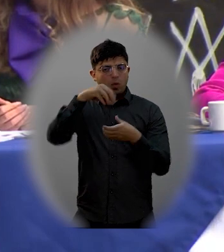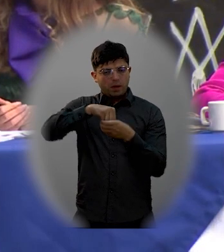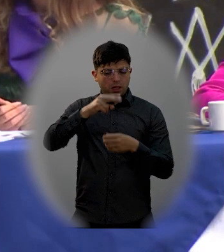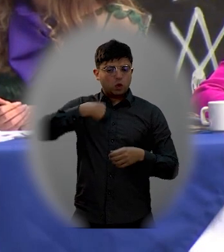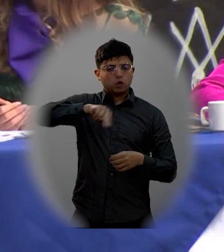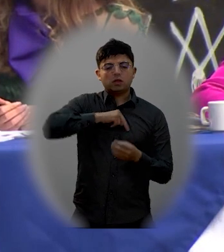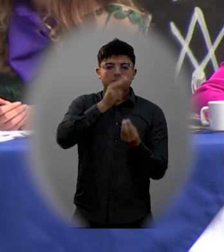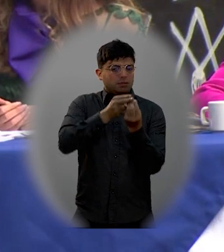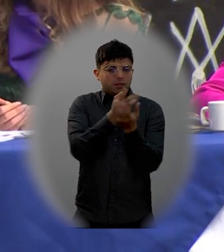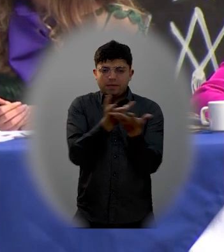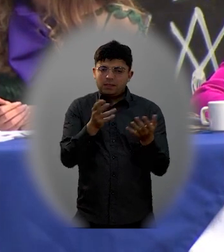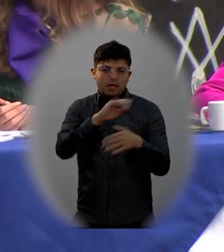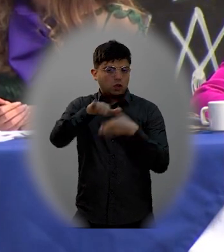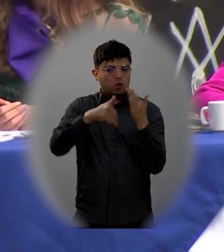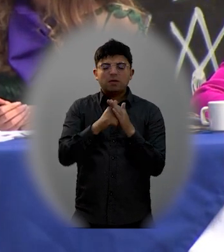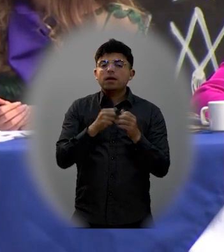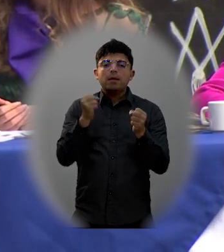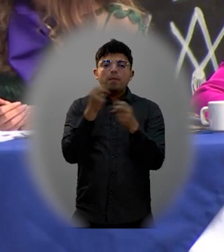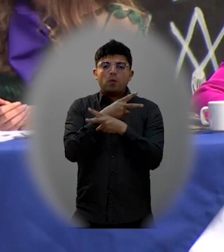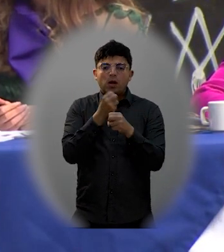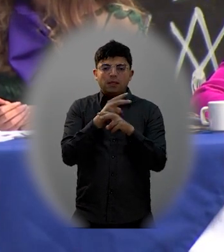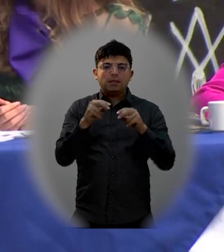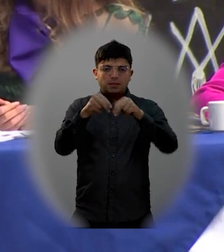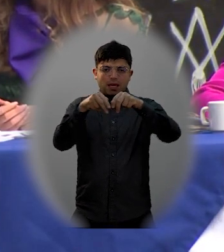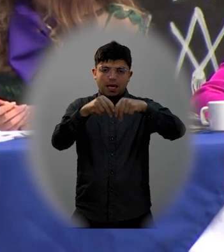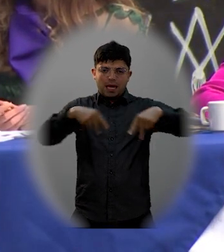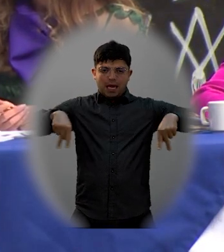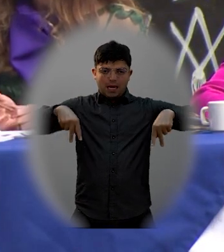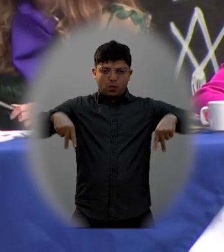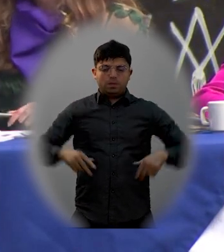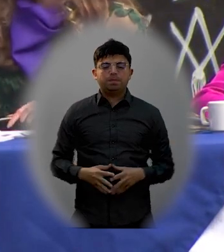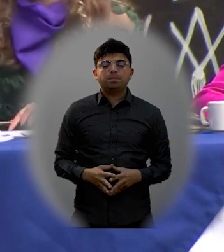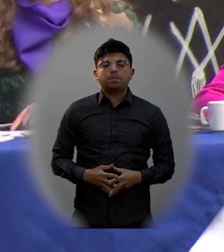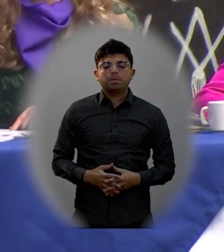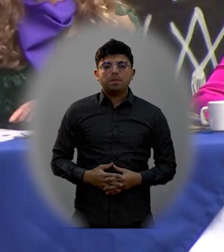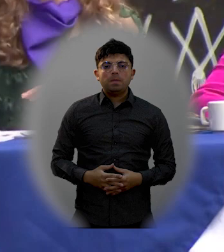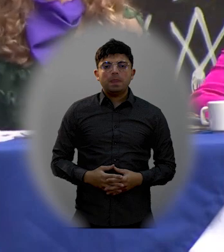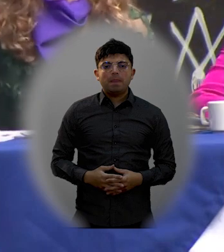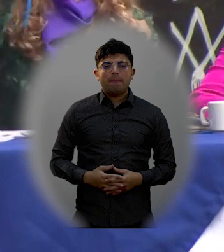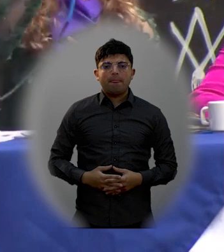para nosotras, sobre violencias basadas en género.